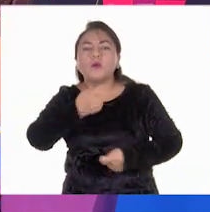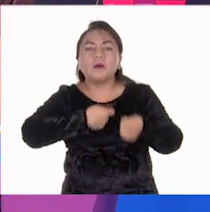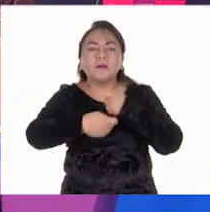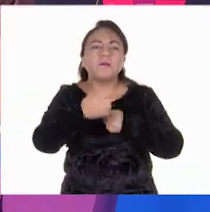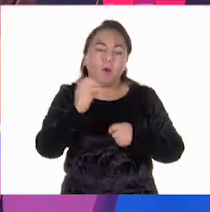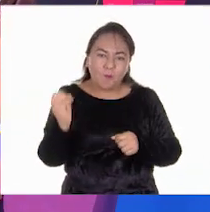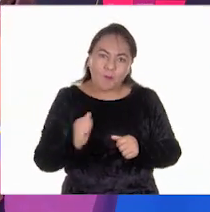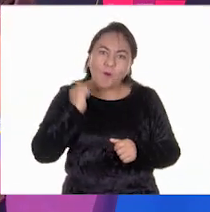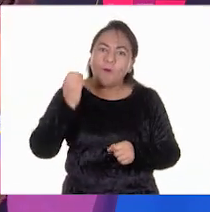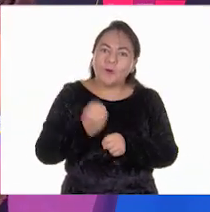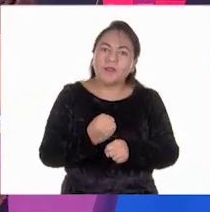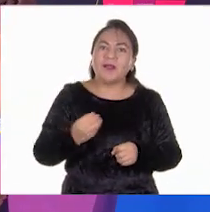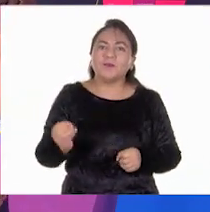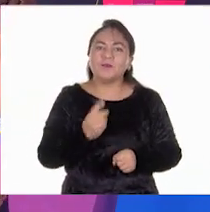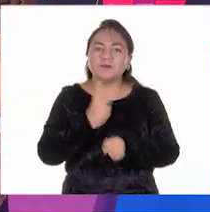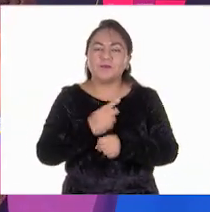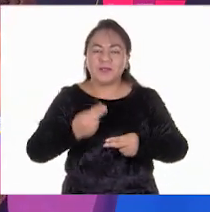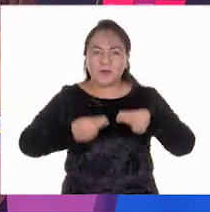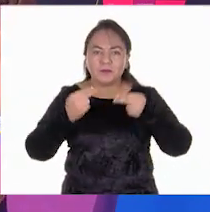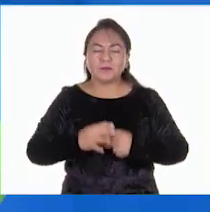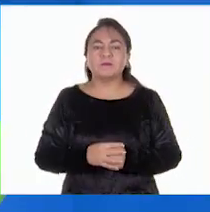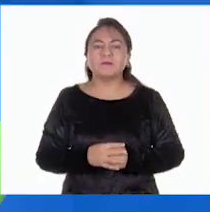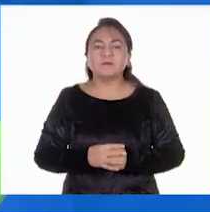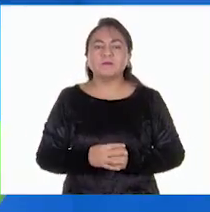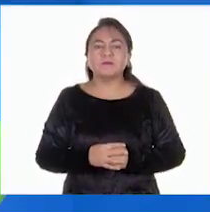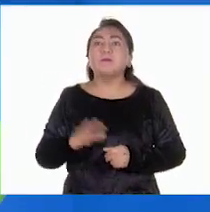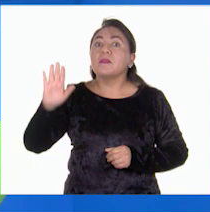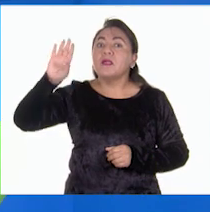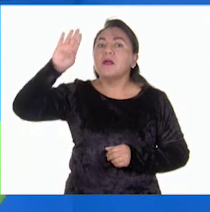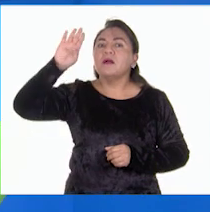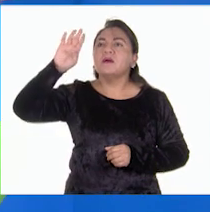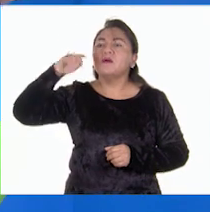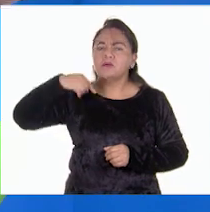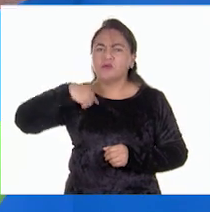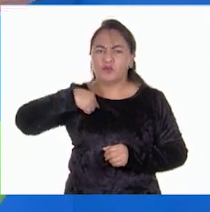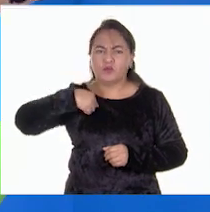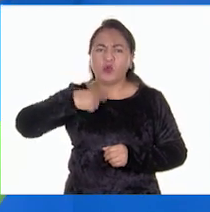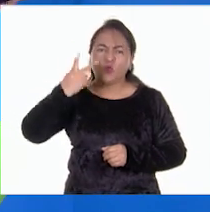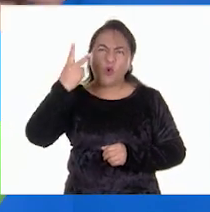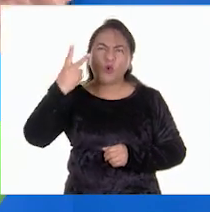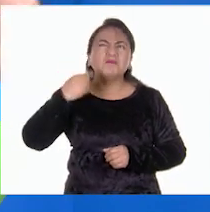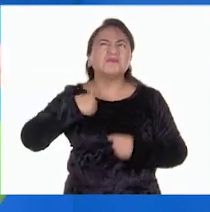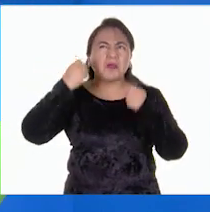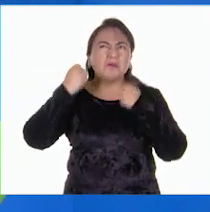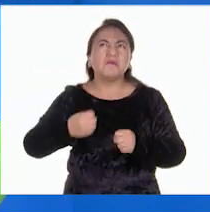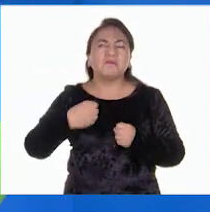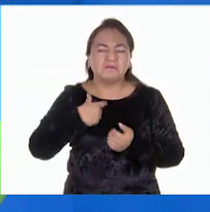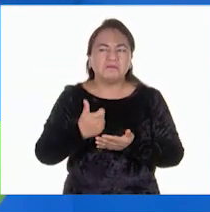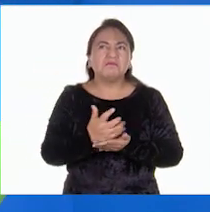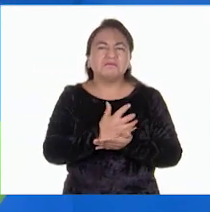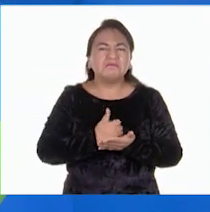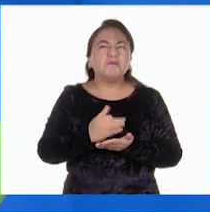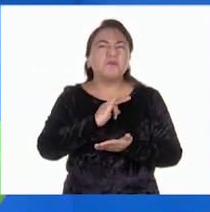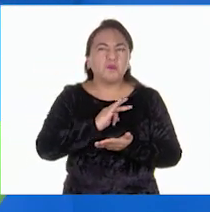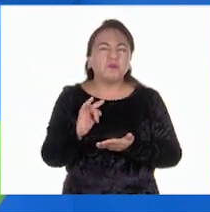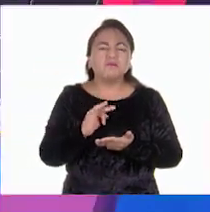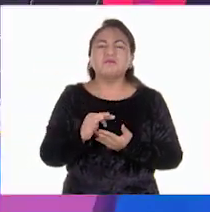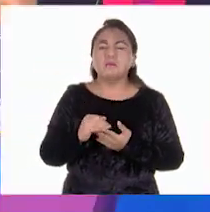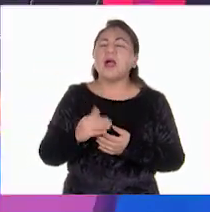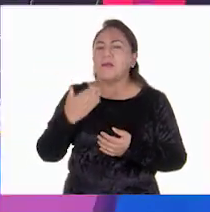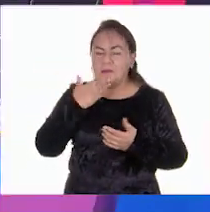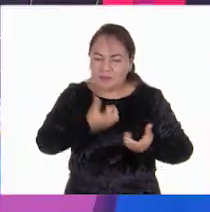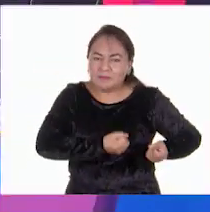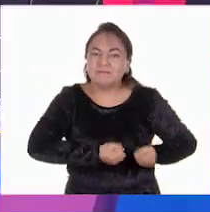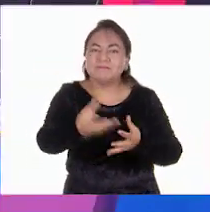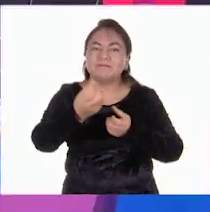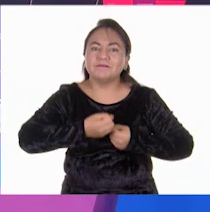esta gran oportunidad de negocio. Me llevo dos. Con esto seguro que tendré un ingreso extra de dinero. Salen dos para